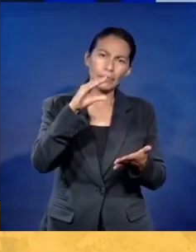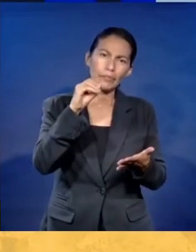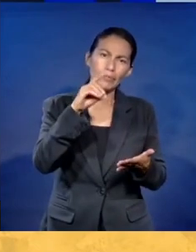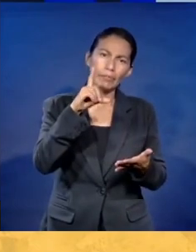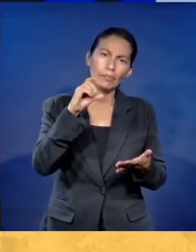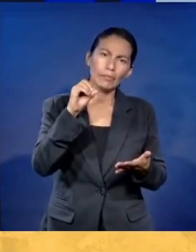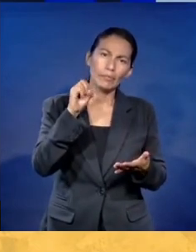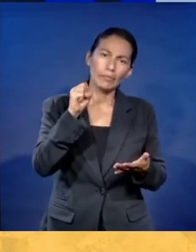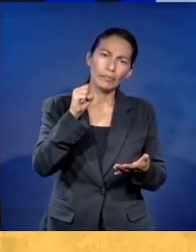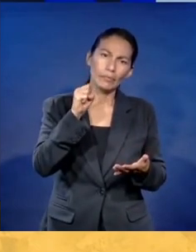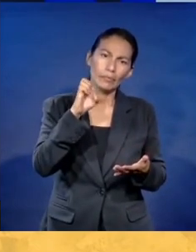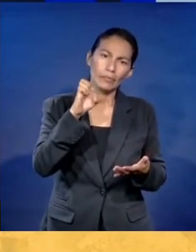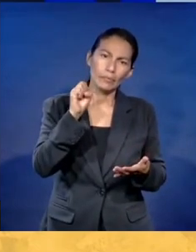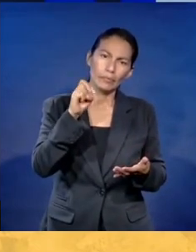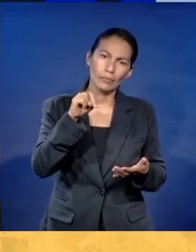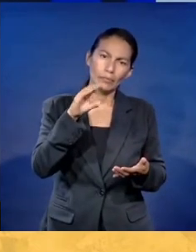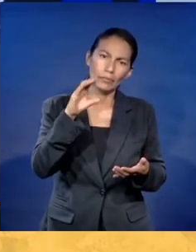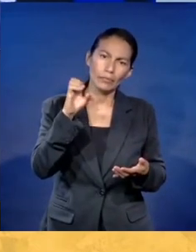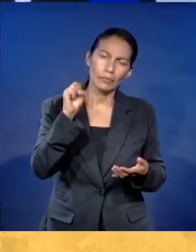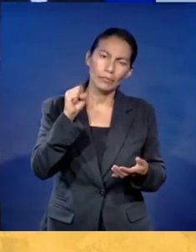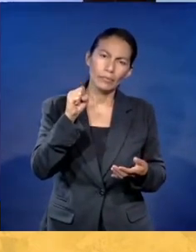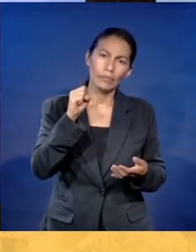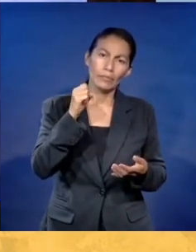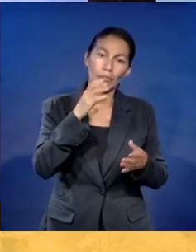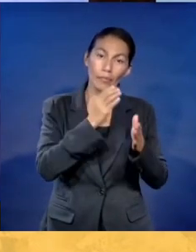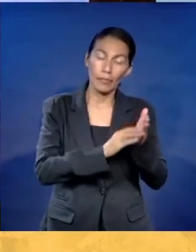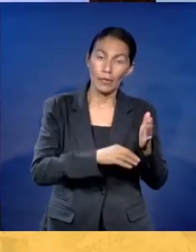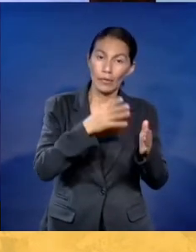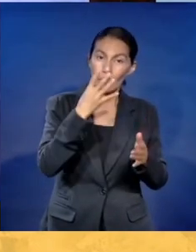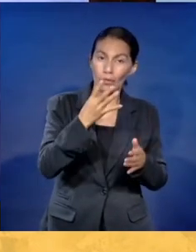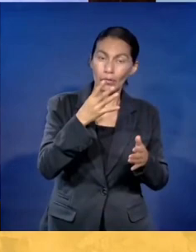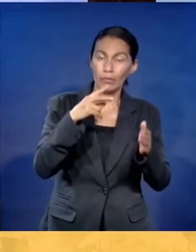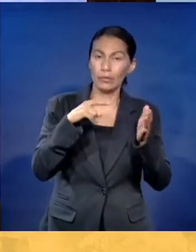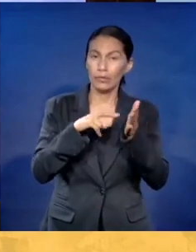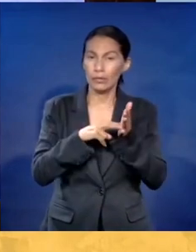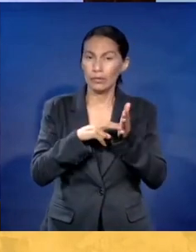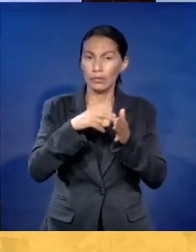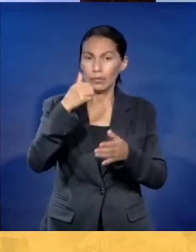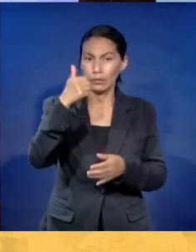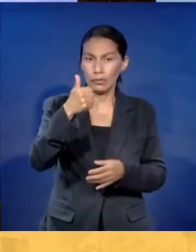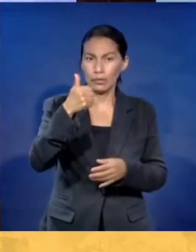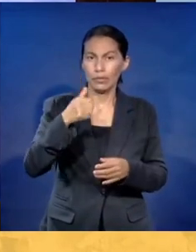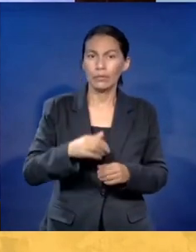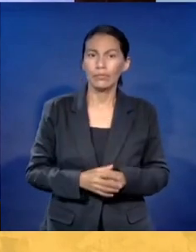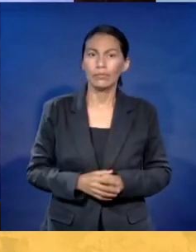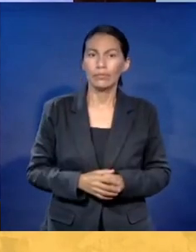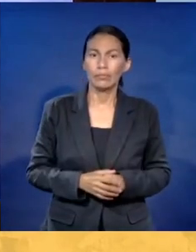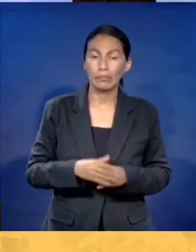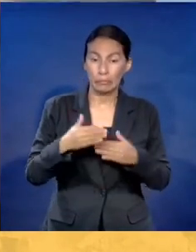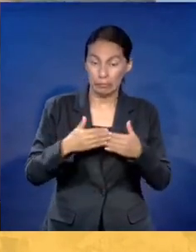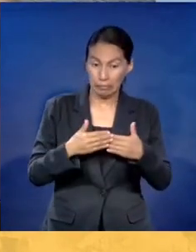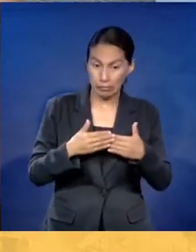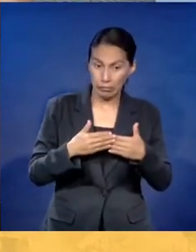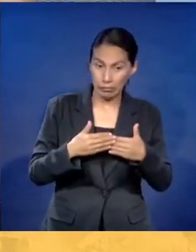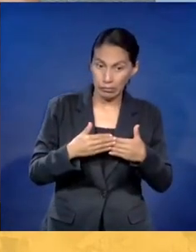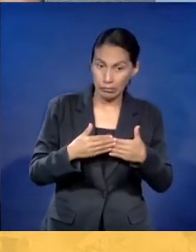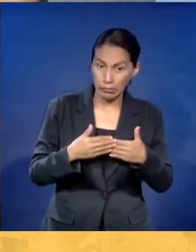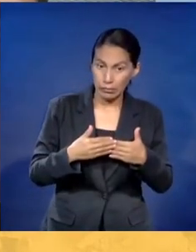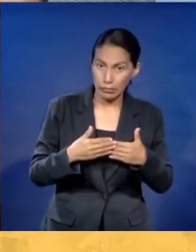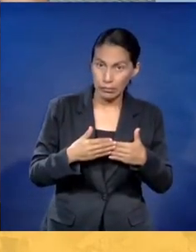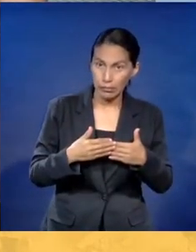versículo seis colosenses capítulo cuatro versículo seis a partir de este momento